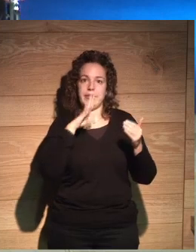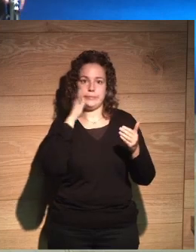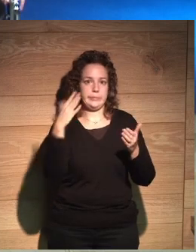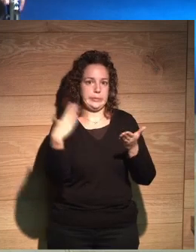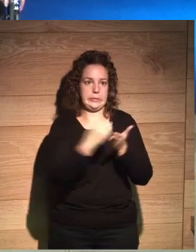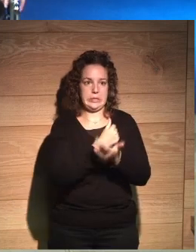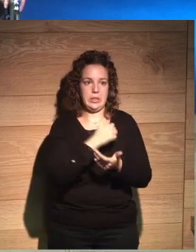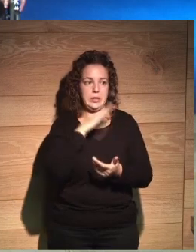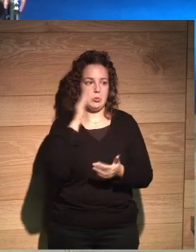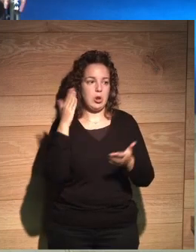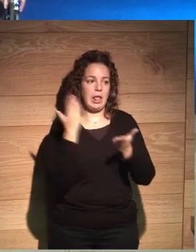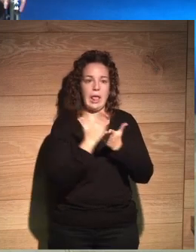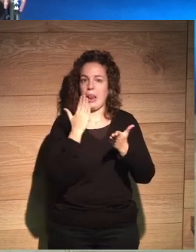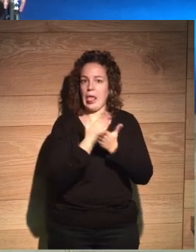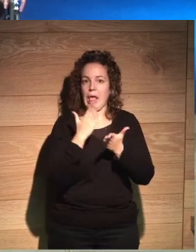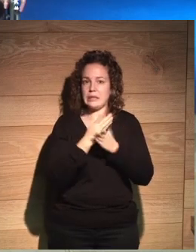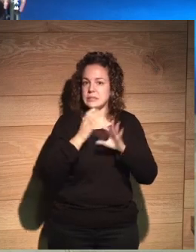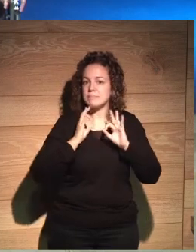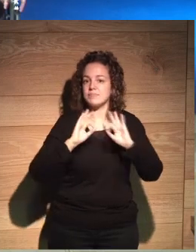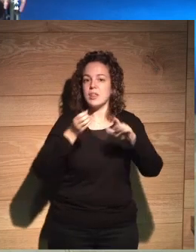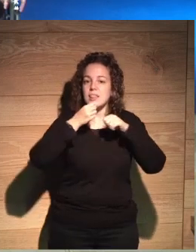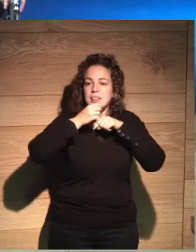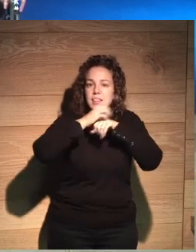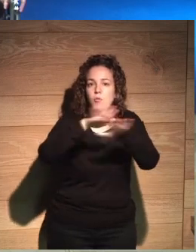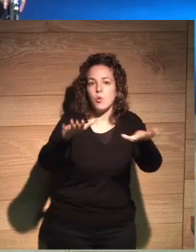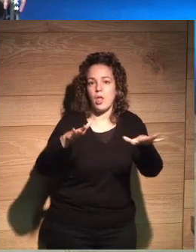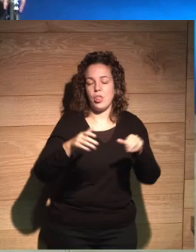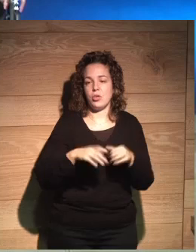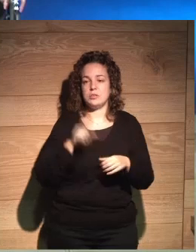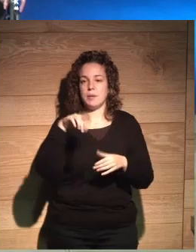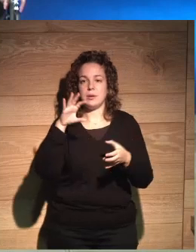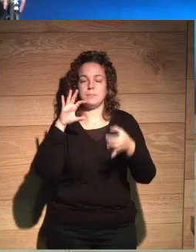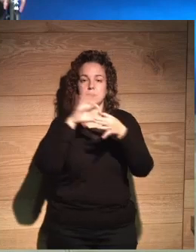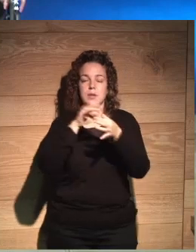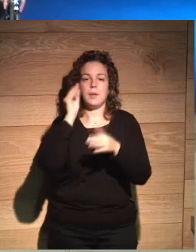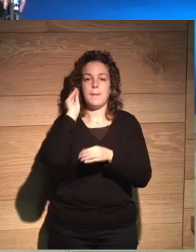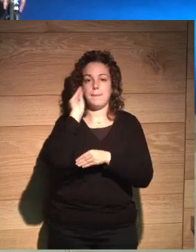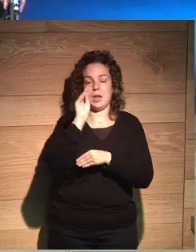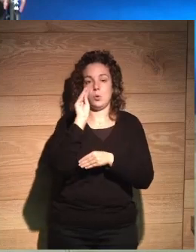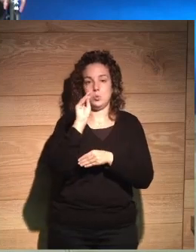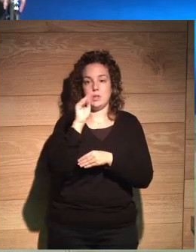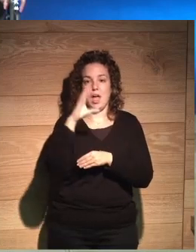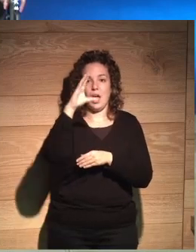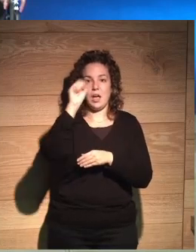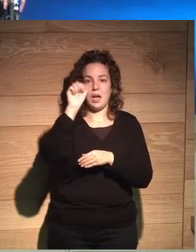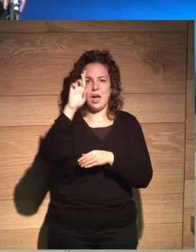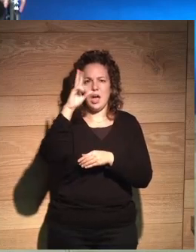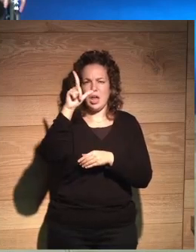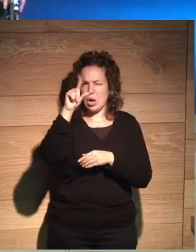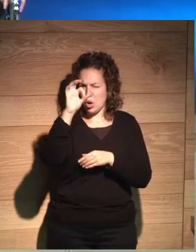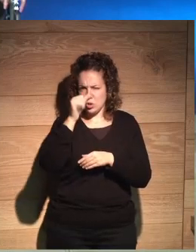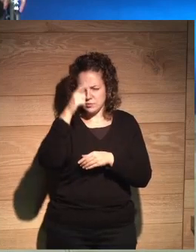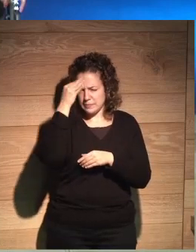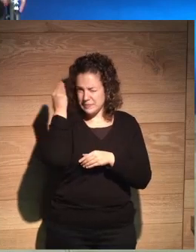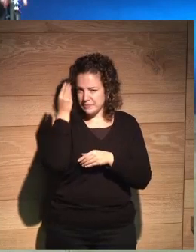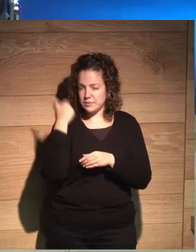nos has dado una clase magistral de divulgación. Gracias. Y en relación a la pregunta que había hecho Carlos, creo que era,